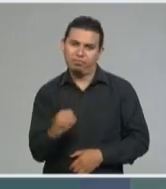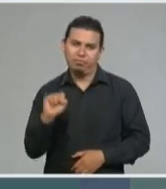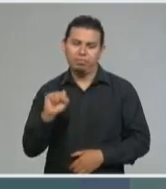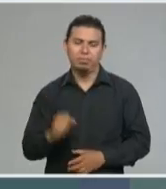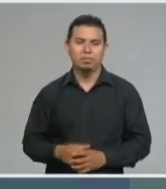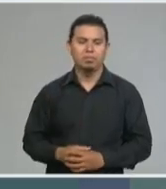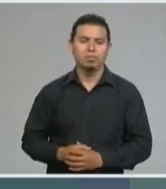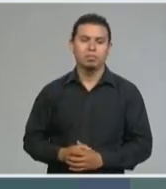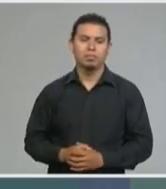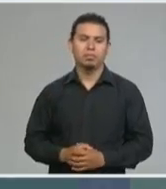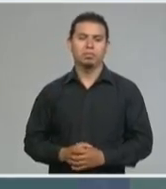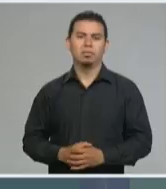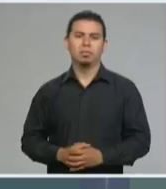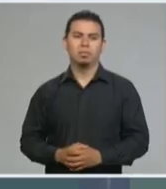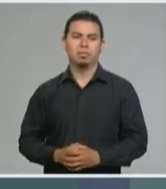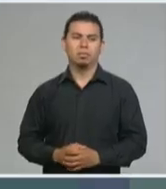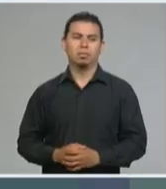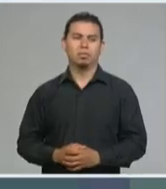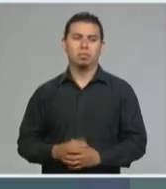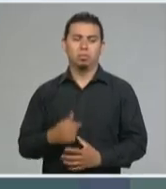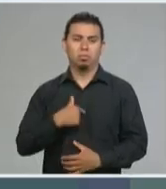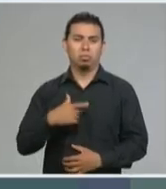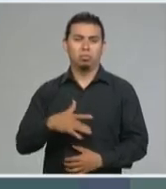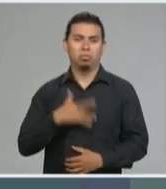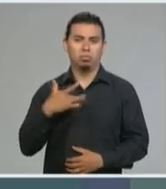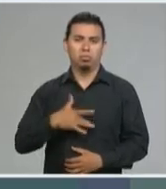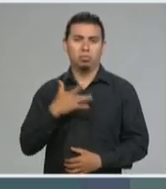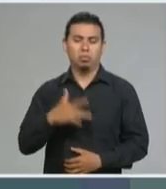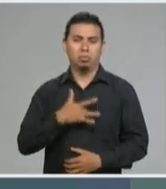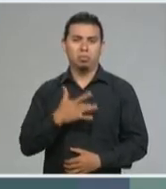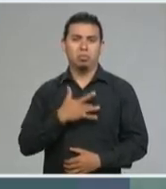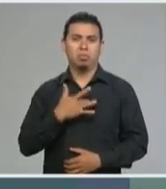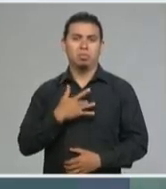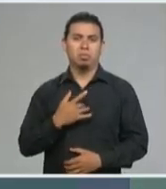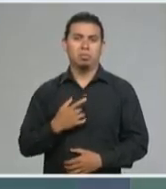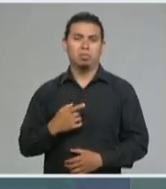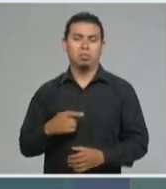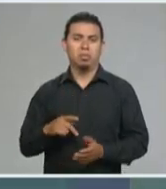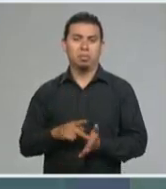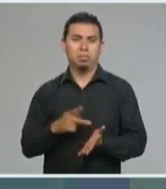Realmente considero que las primeras redes que no